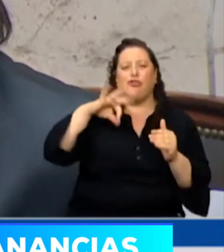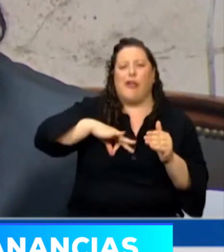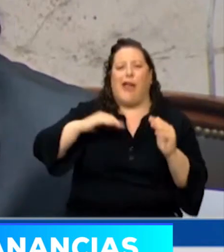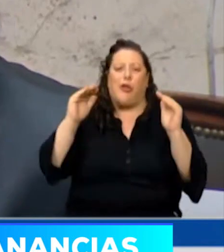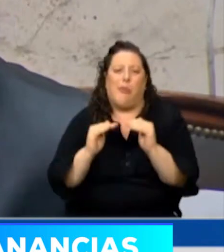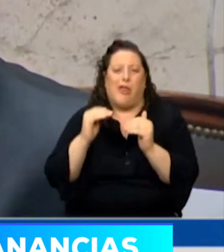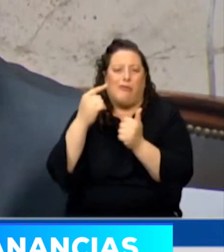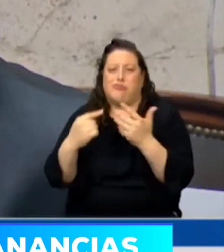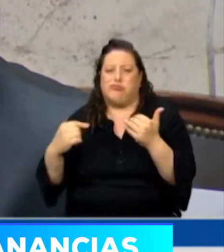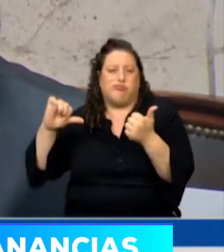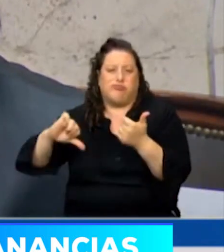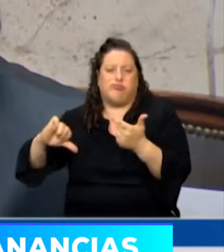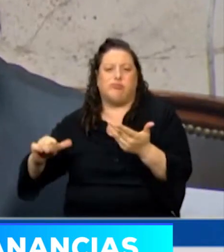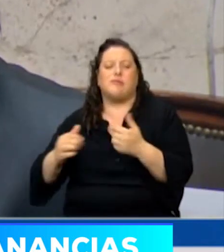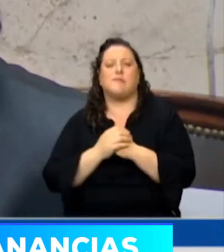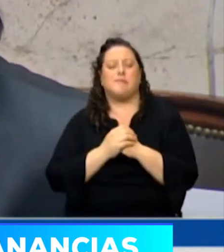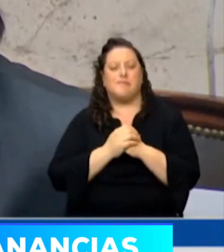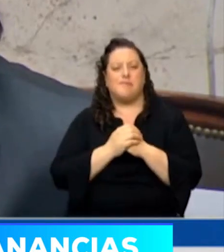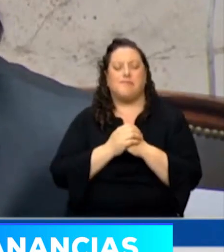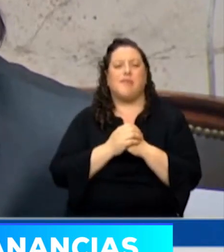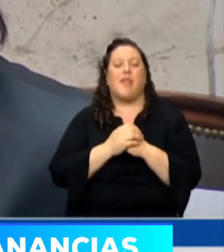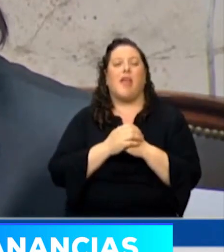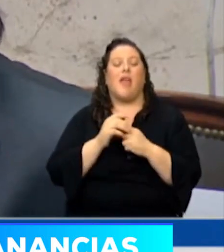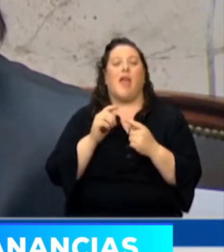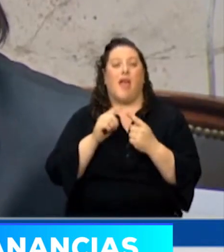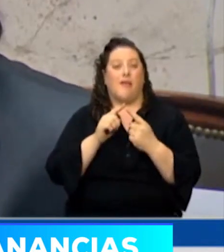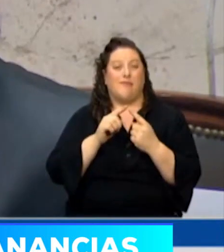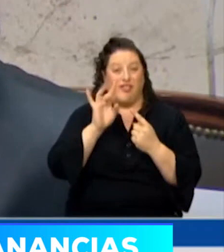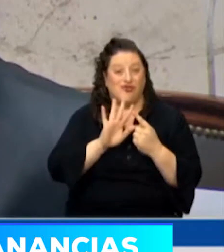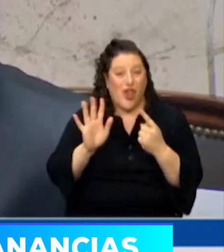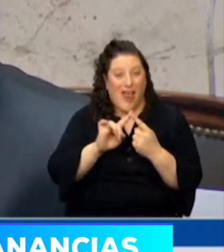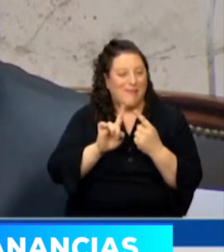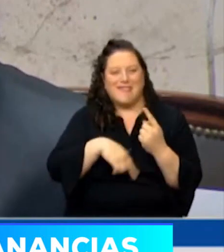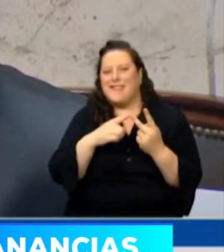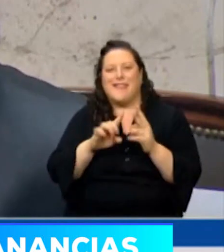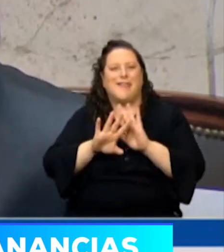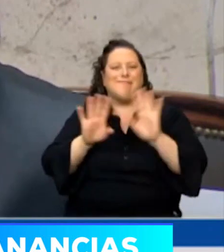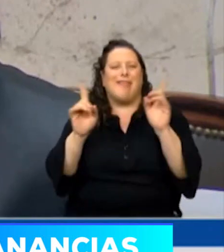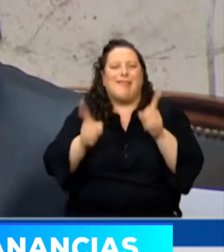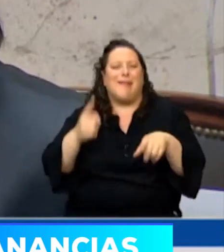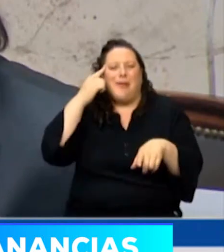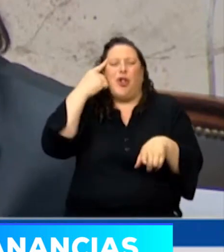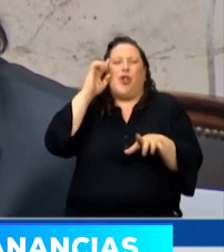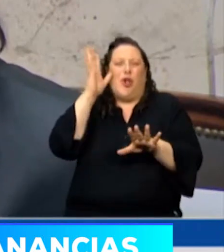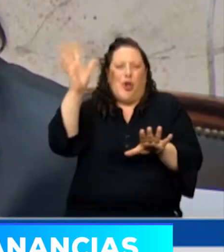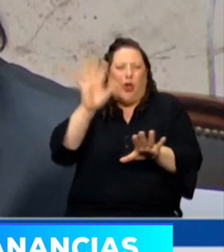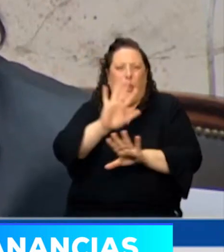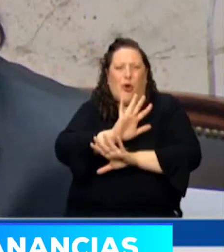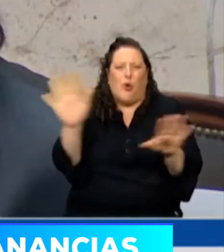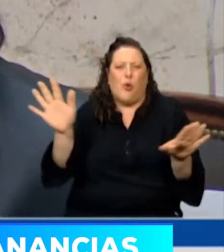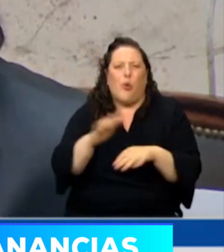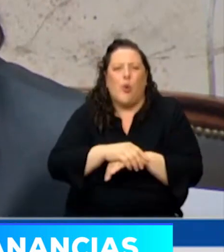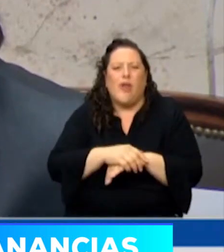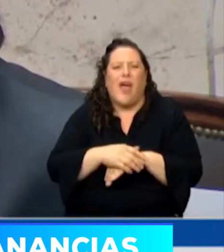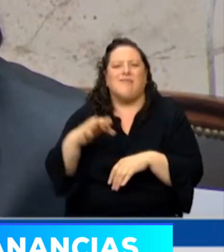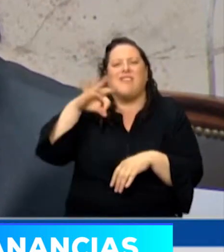Pero como si todo esto fuera poco, nos encontramos frente al delirio descomunal de tratar al salario